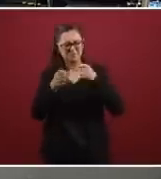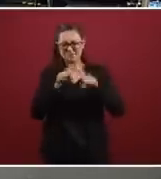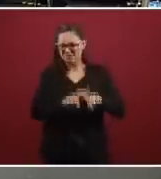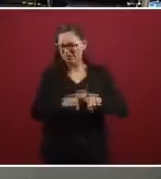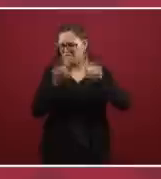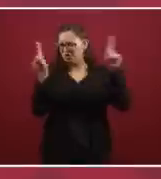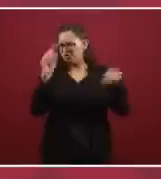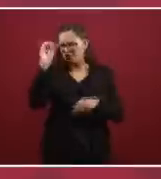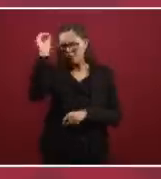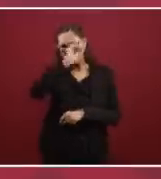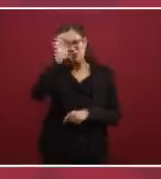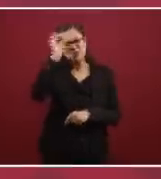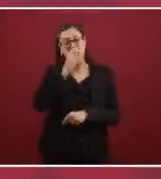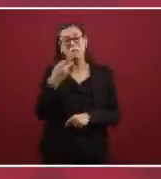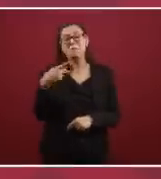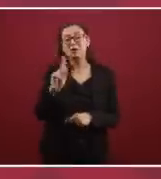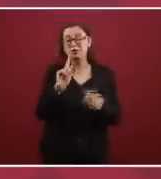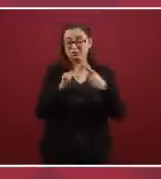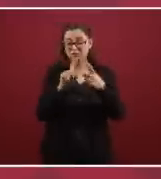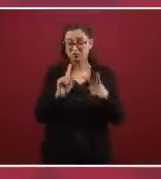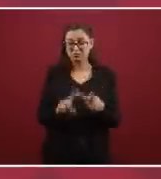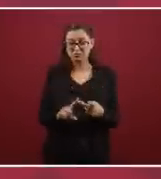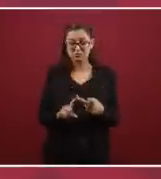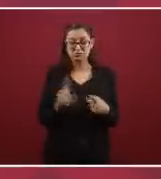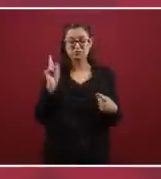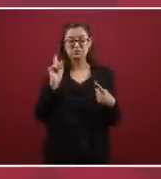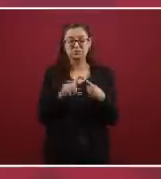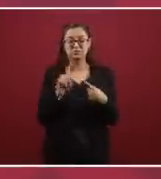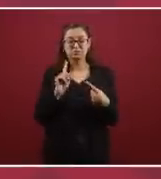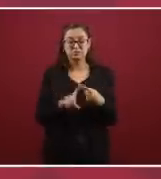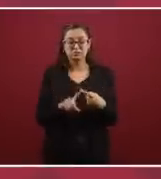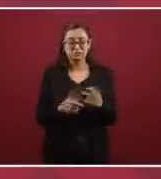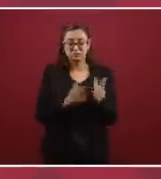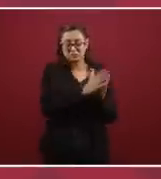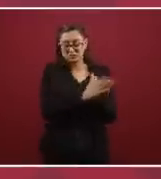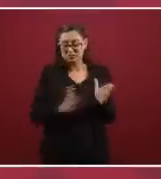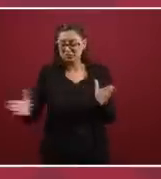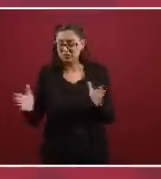dos cosas. Primero, estamos en una etapa nueva,